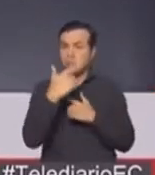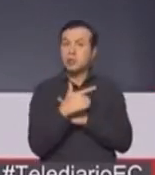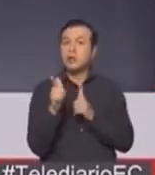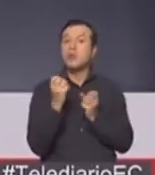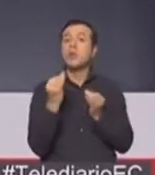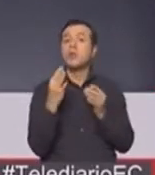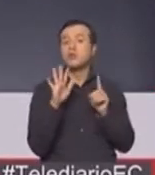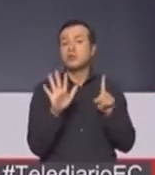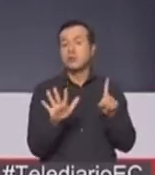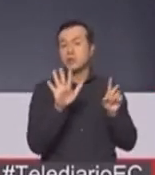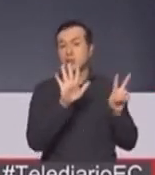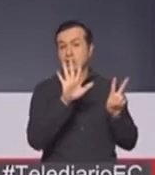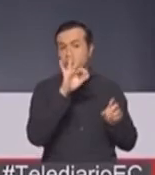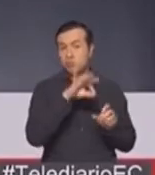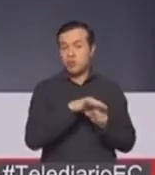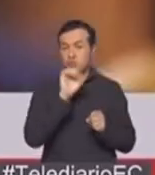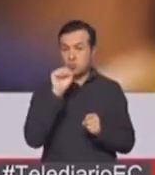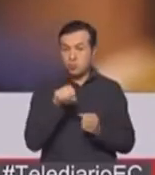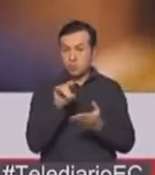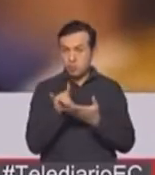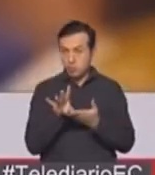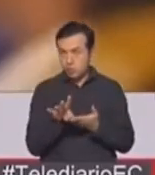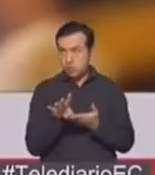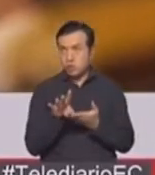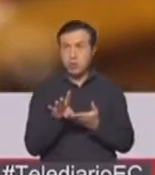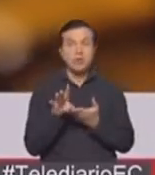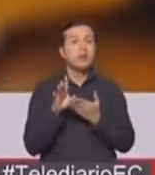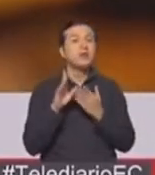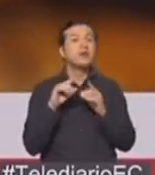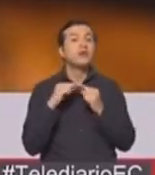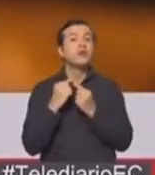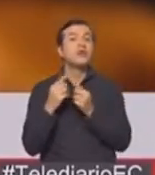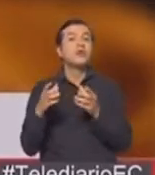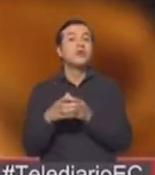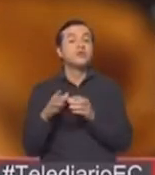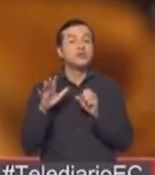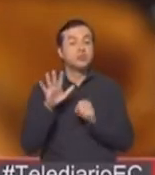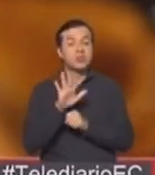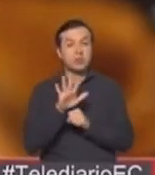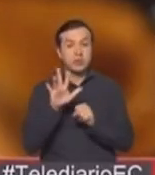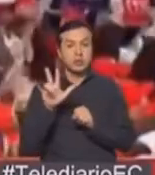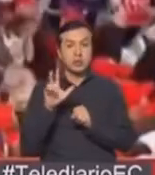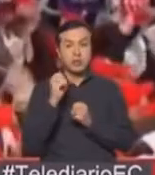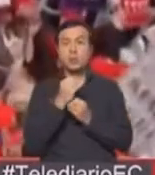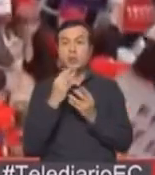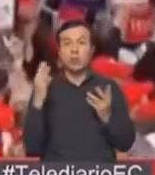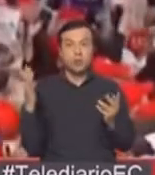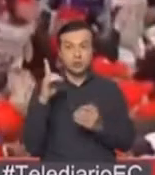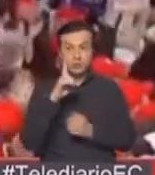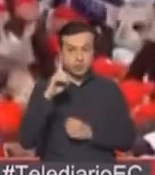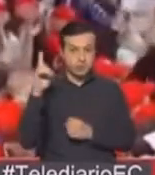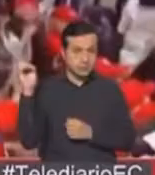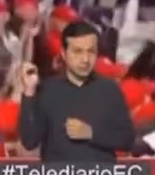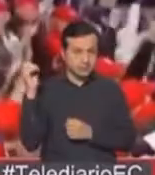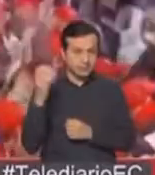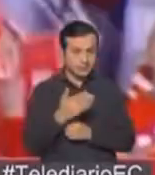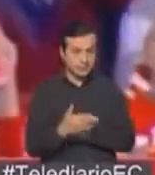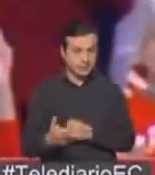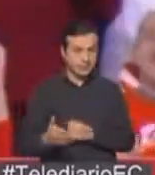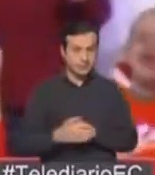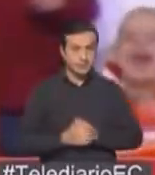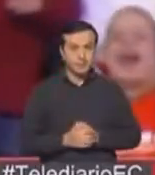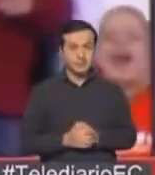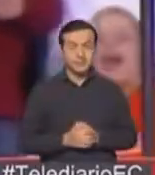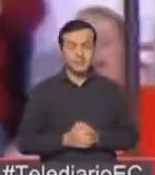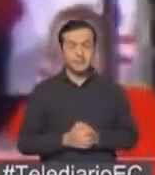67 votos para destituirlo y los republicanos tienen 53 de los 100 escaños fernanda de labastida